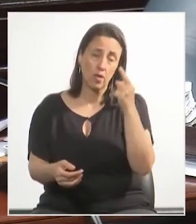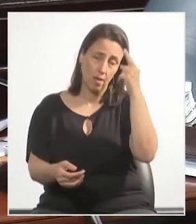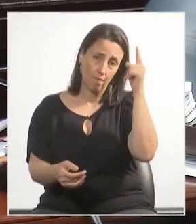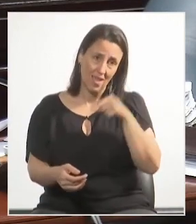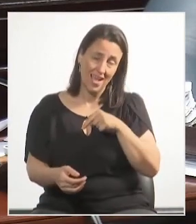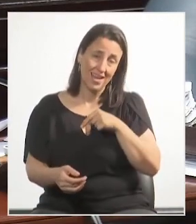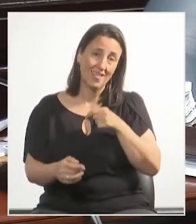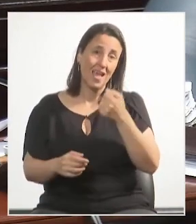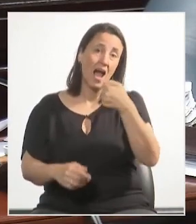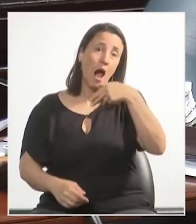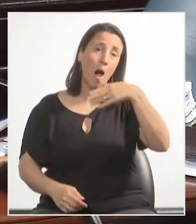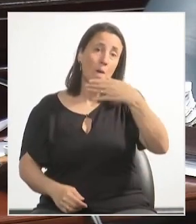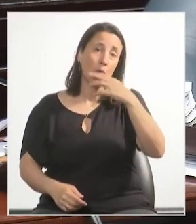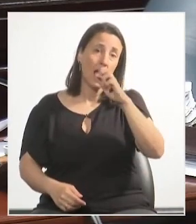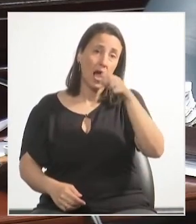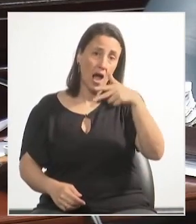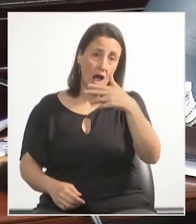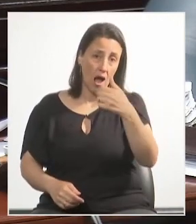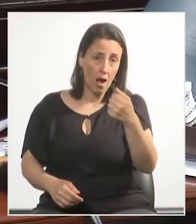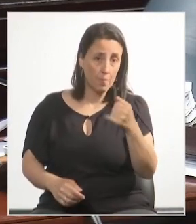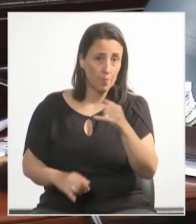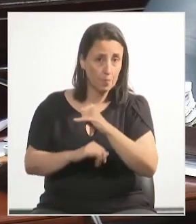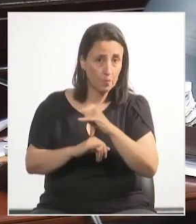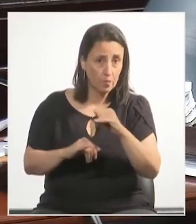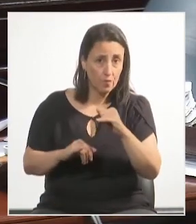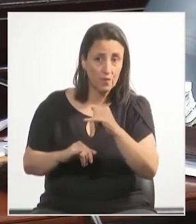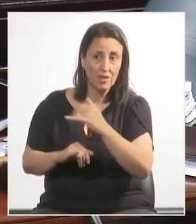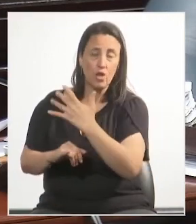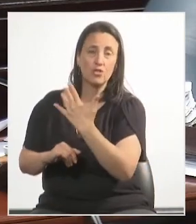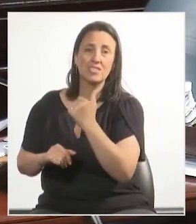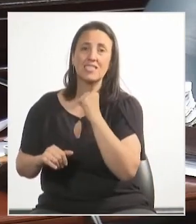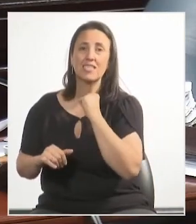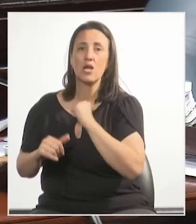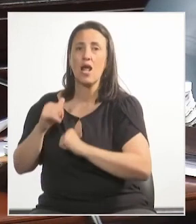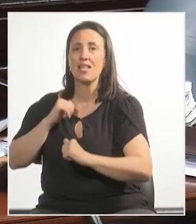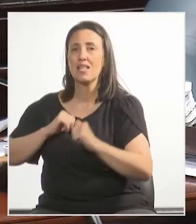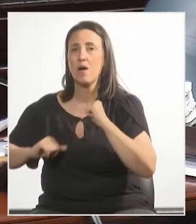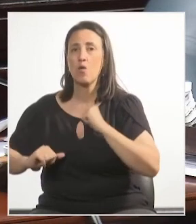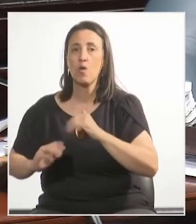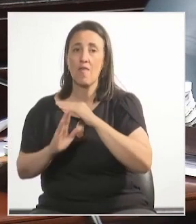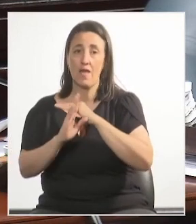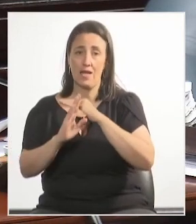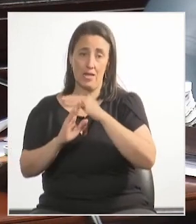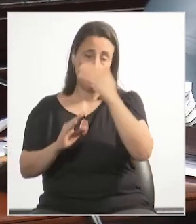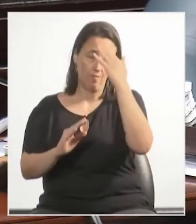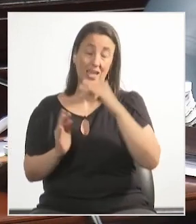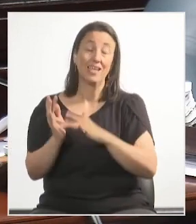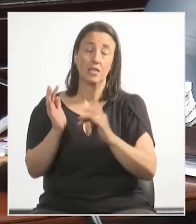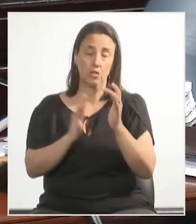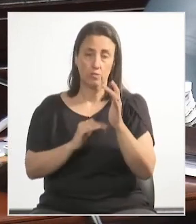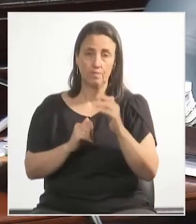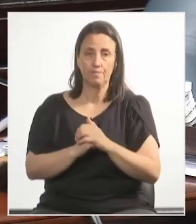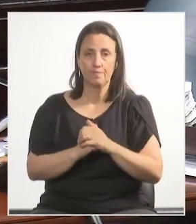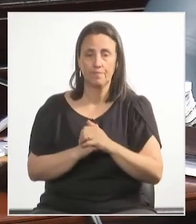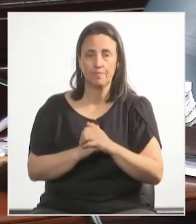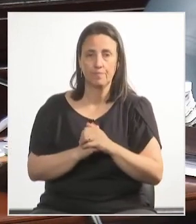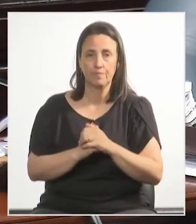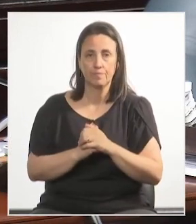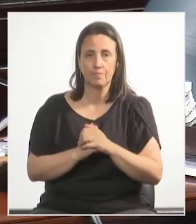Abraham y su desembocadura en las 5 llagas del Cristo. Si bien los